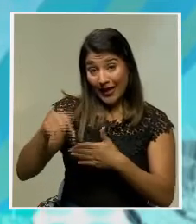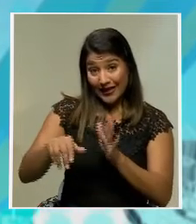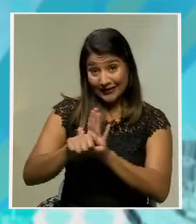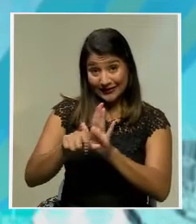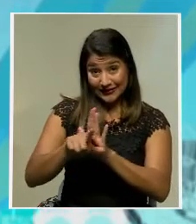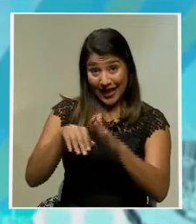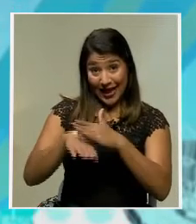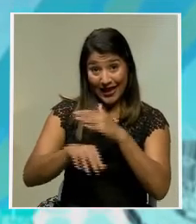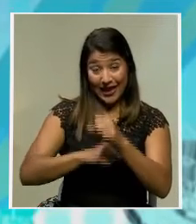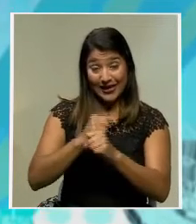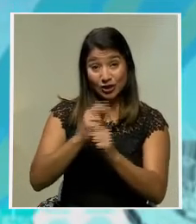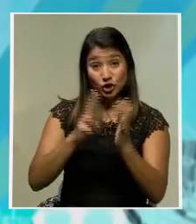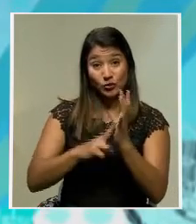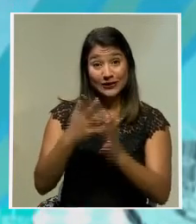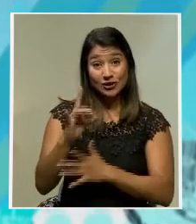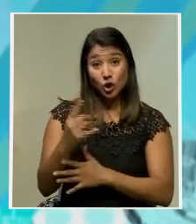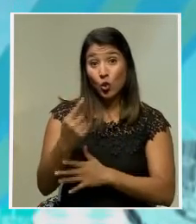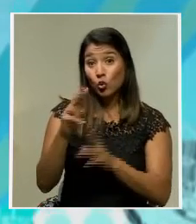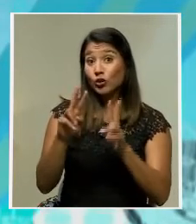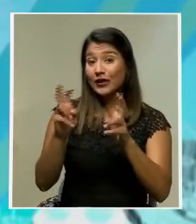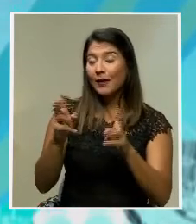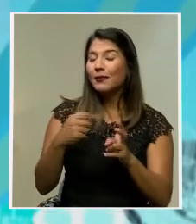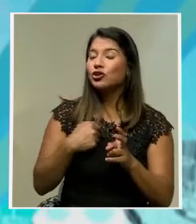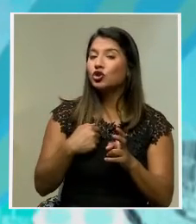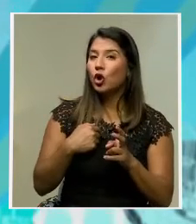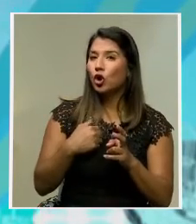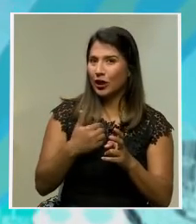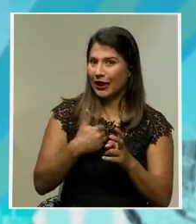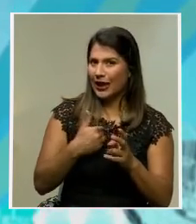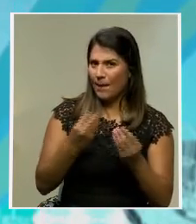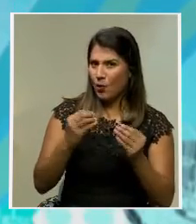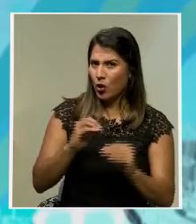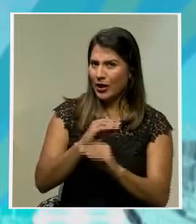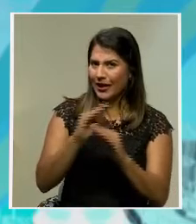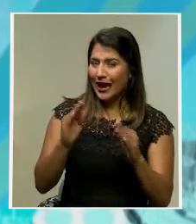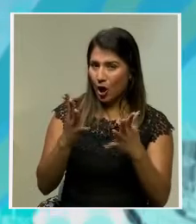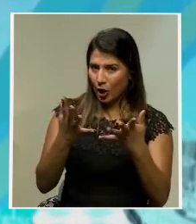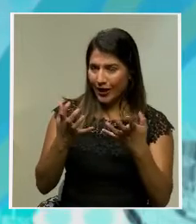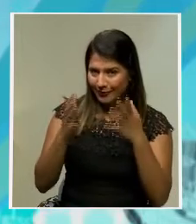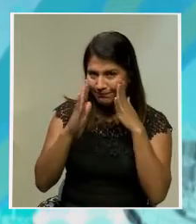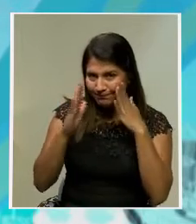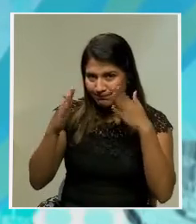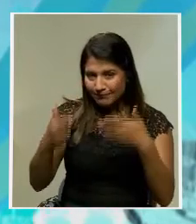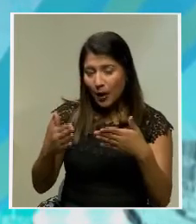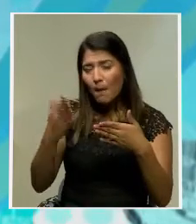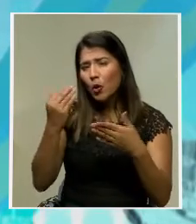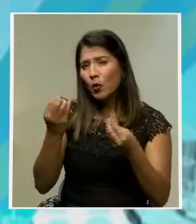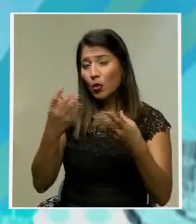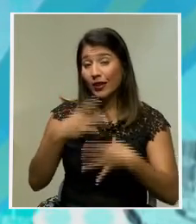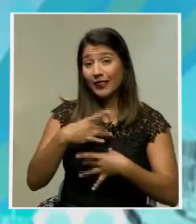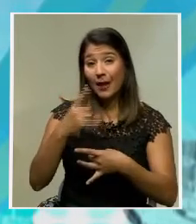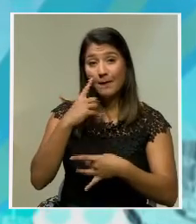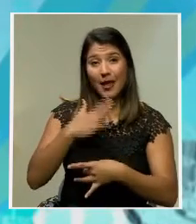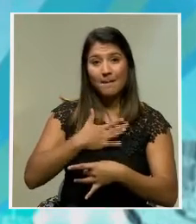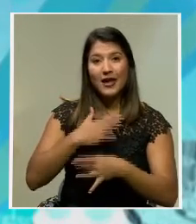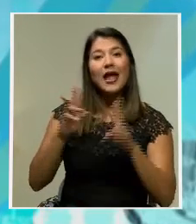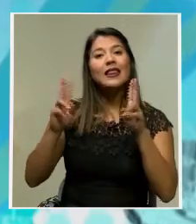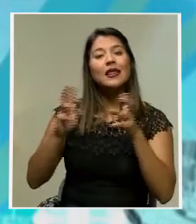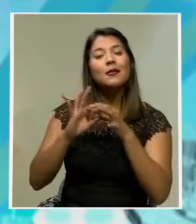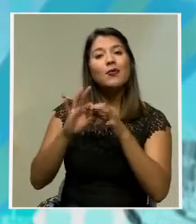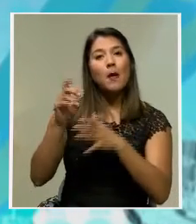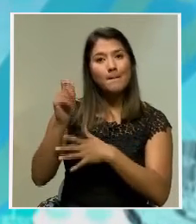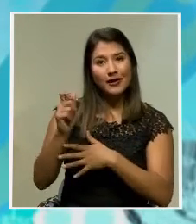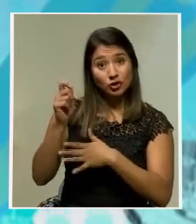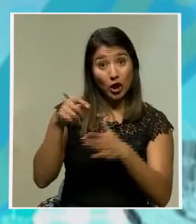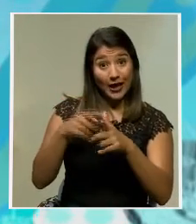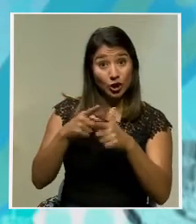2018, uno de los temas en los que yo tenía claridad que me iba a involucrar porque me interesaba mucho era el tema de pensiones. Entonces en